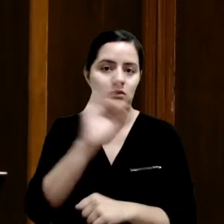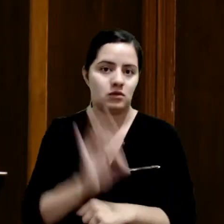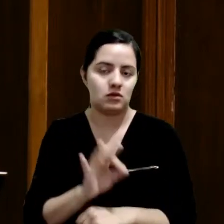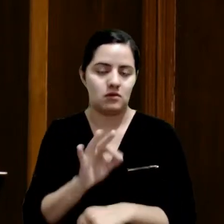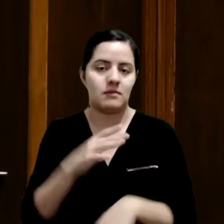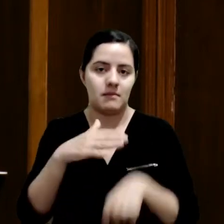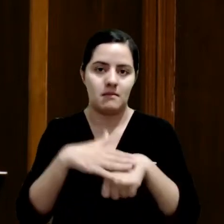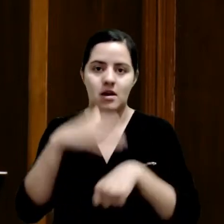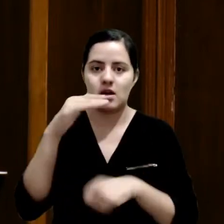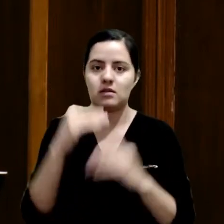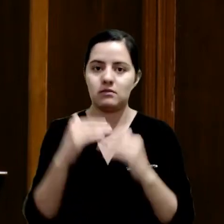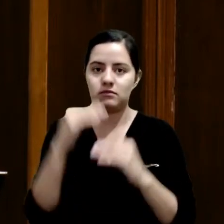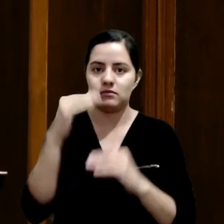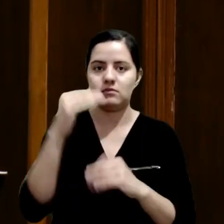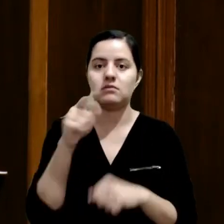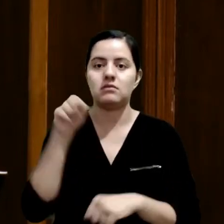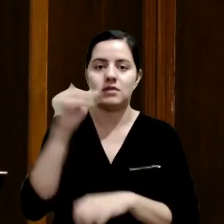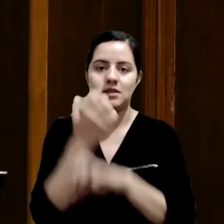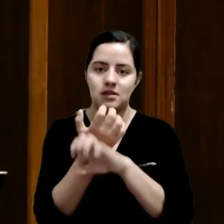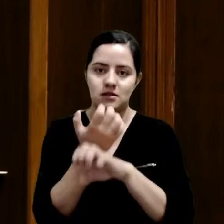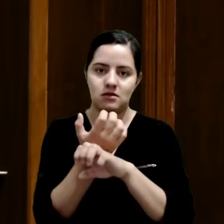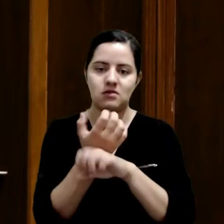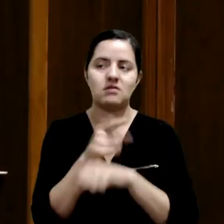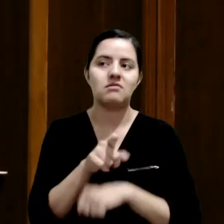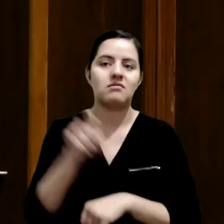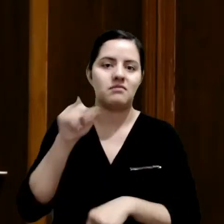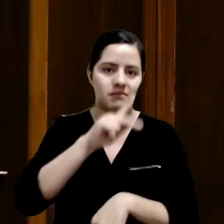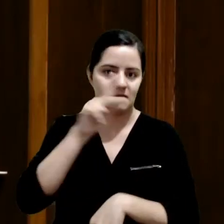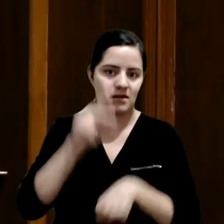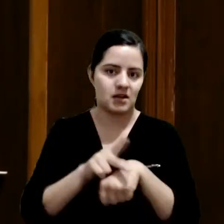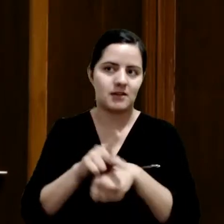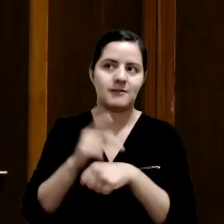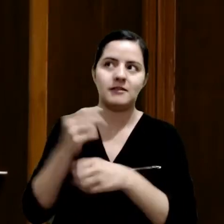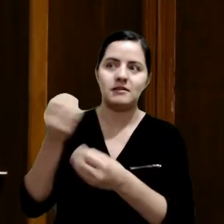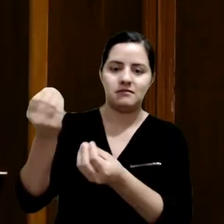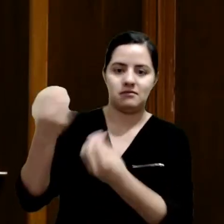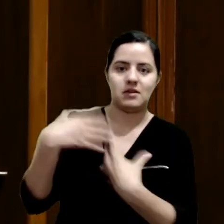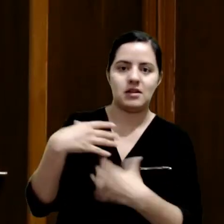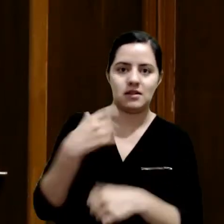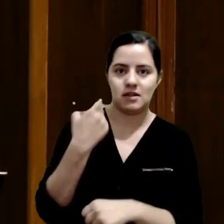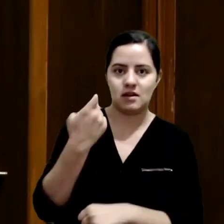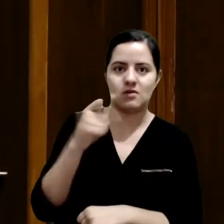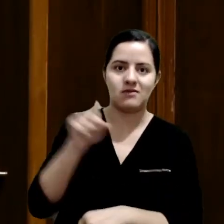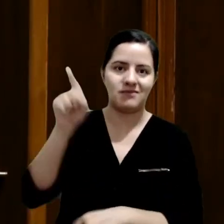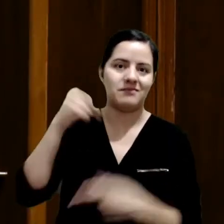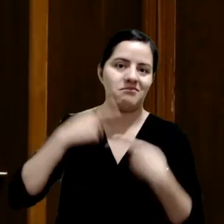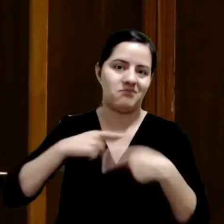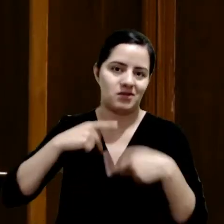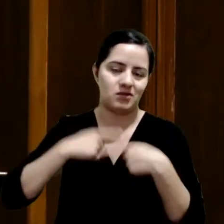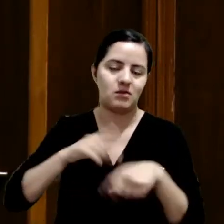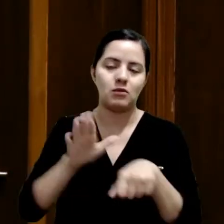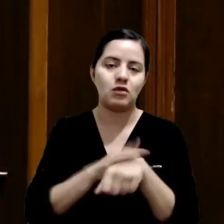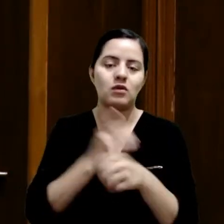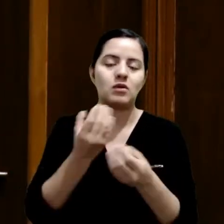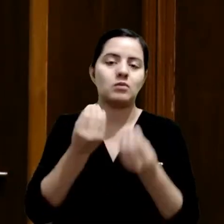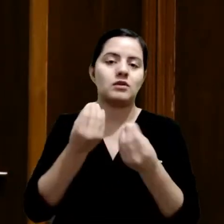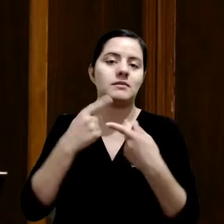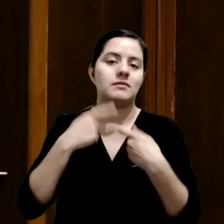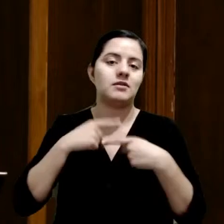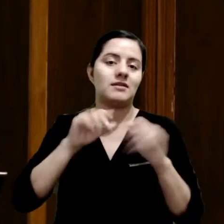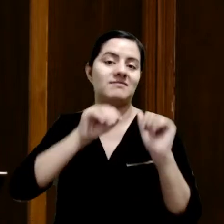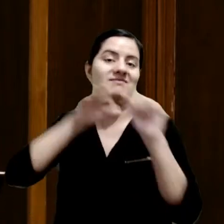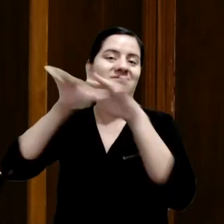siendo Estados Unidos el principal país emisor, gracias a la fuerte presencia de migrantes